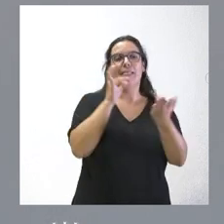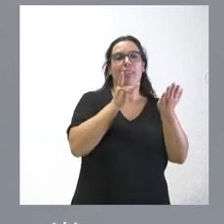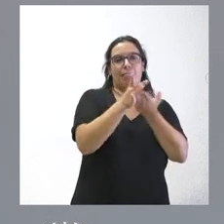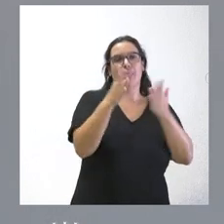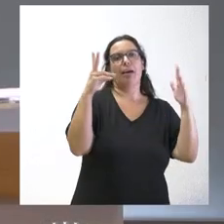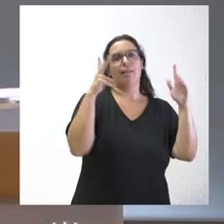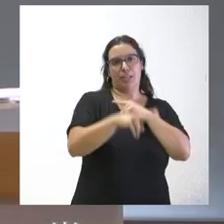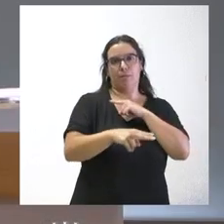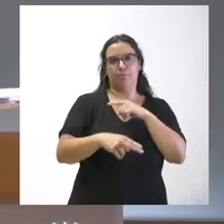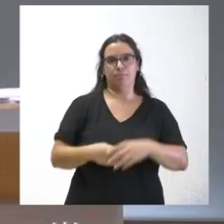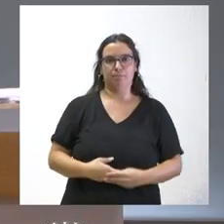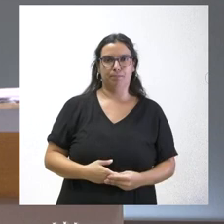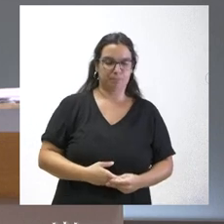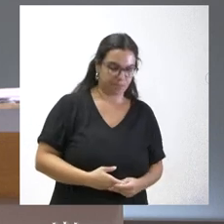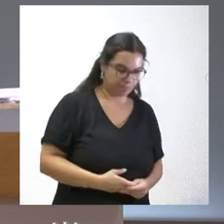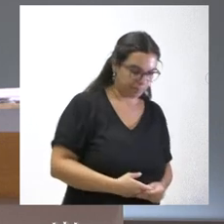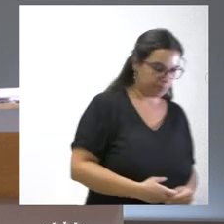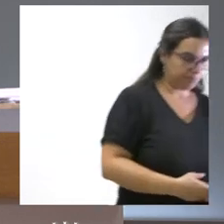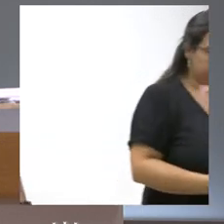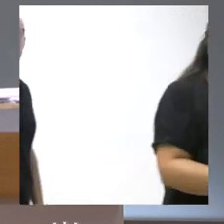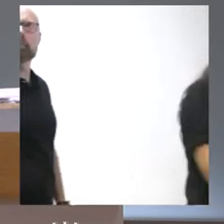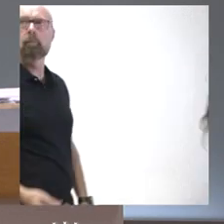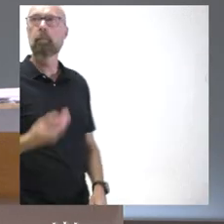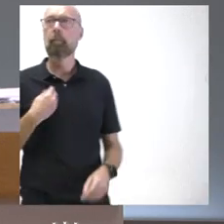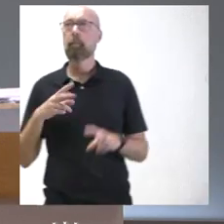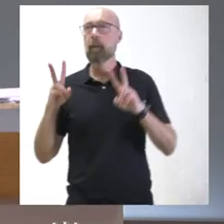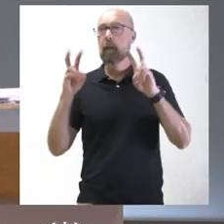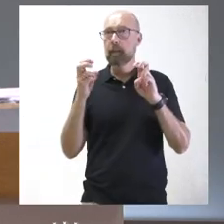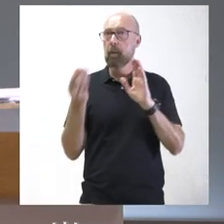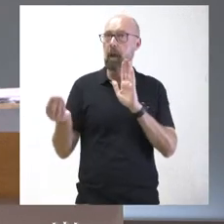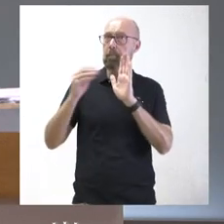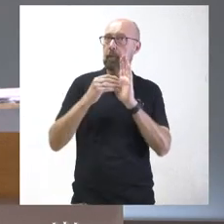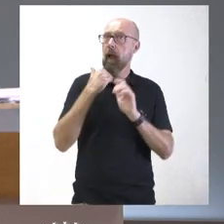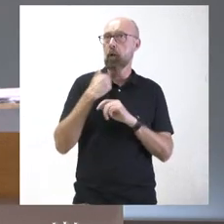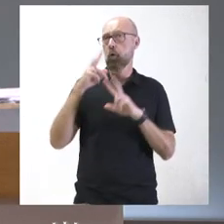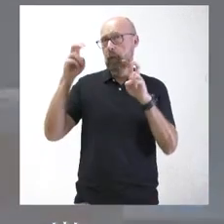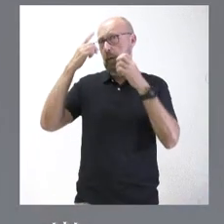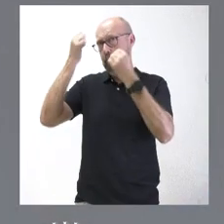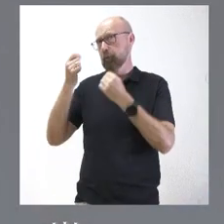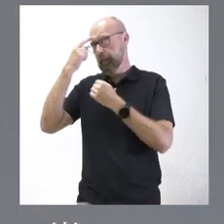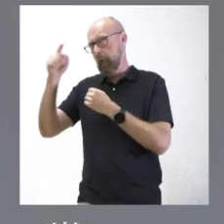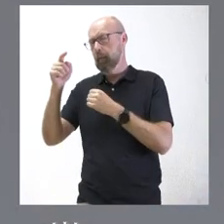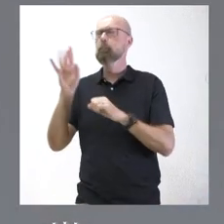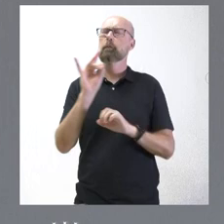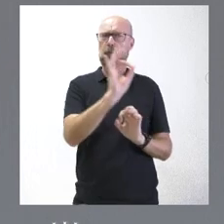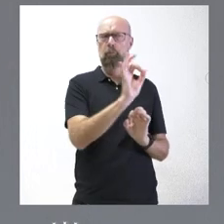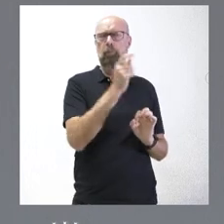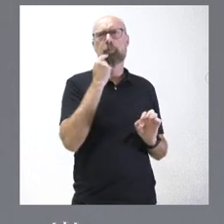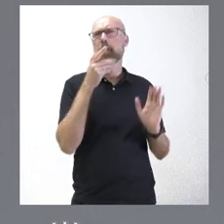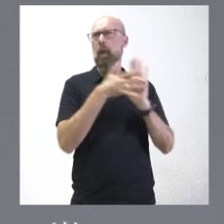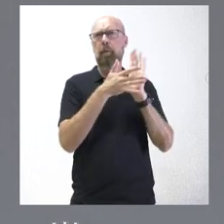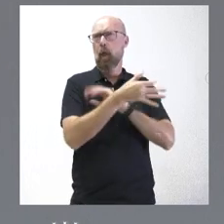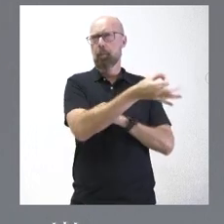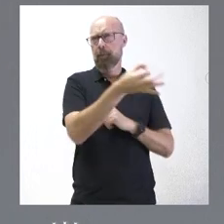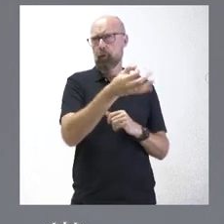evitar los lanzamientos no sé si quieres ampliar algo porque este tema seguro que sabes tú Mucho más que yo está perfectamente perfectamente explicado